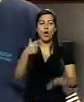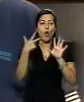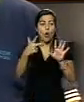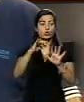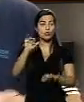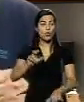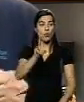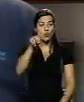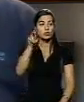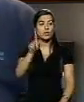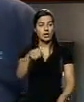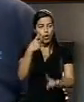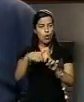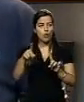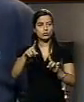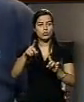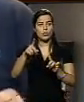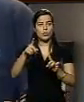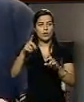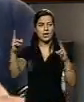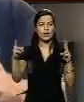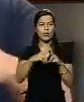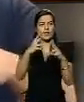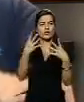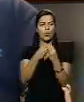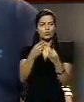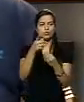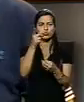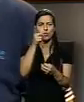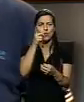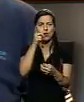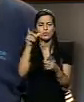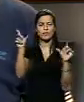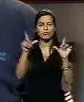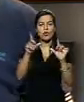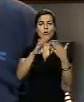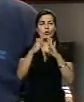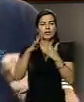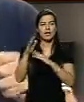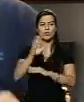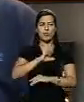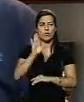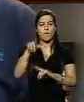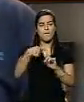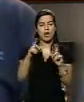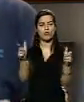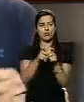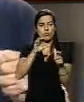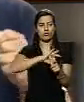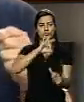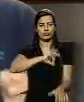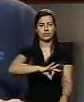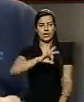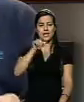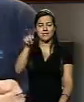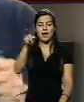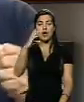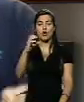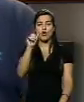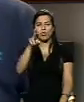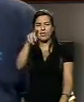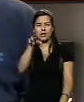manera tenemos el encuentro con los medios alternativos comunitarios y movimientos sociales en Cordero,